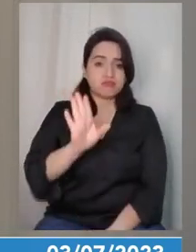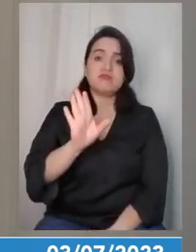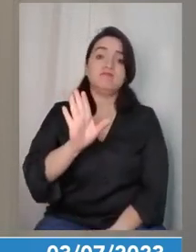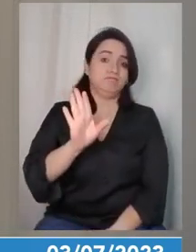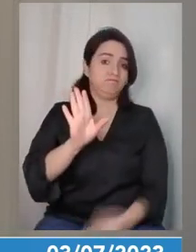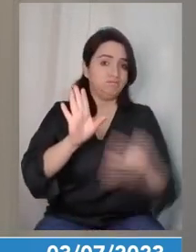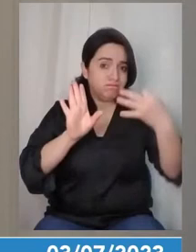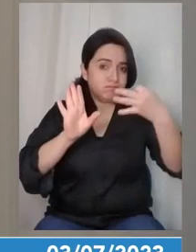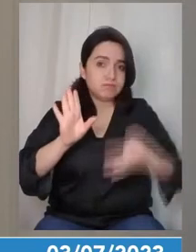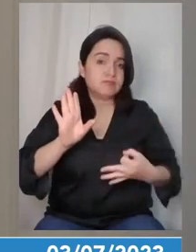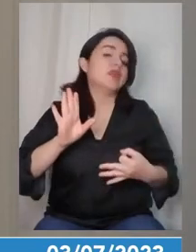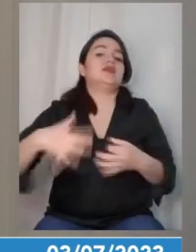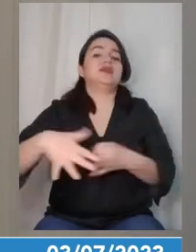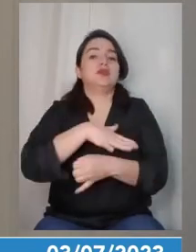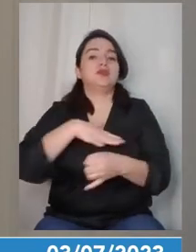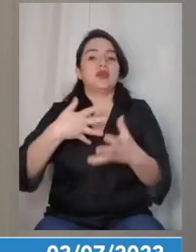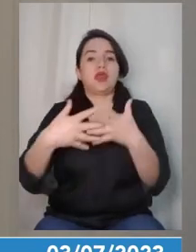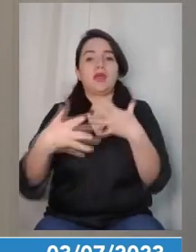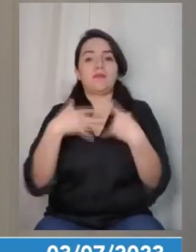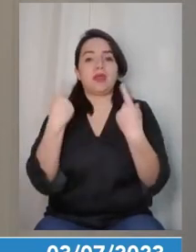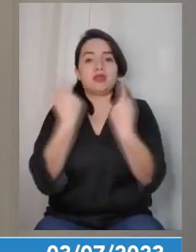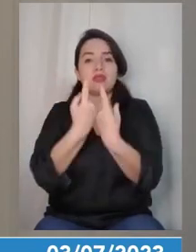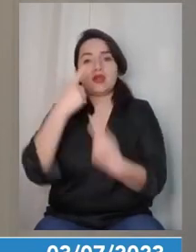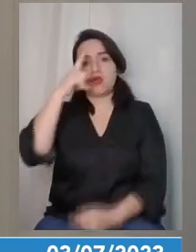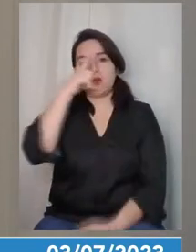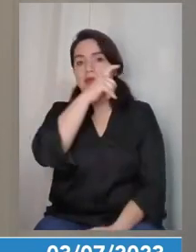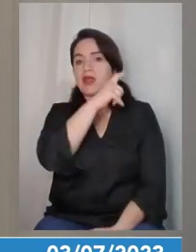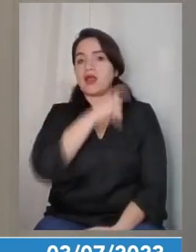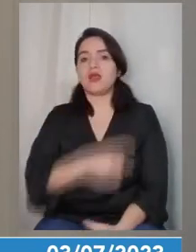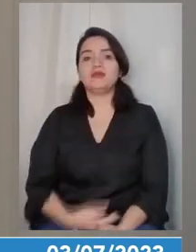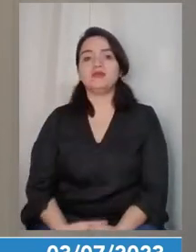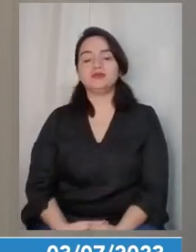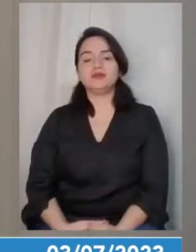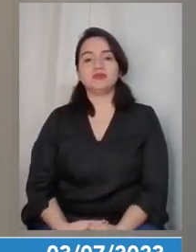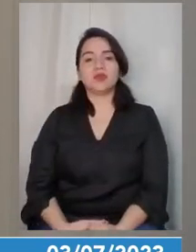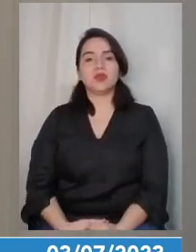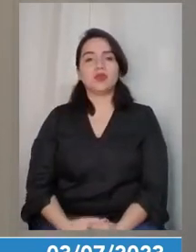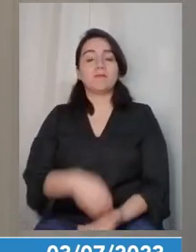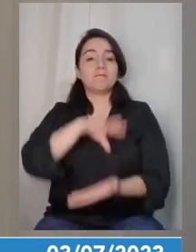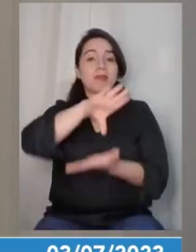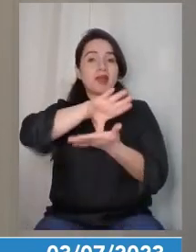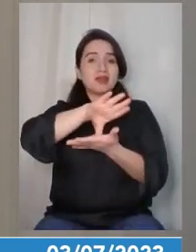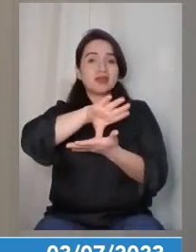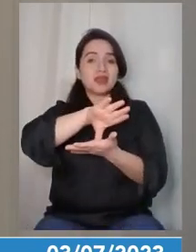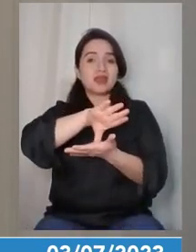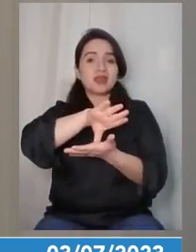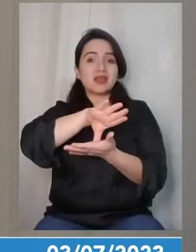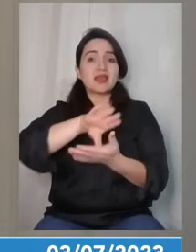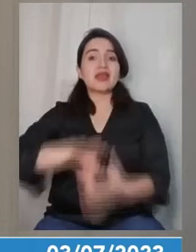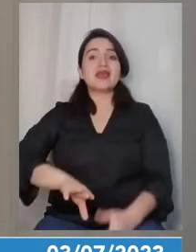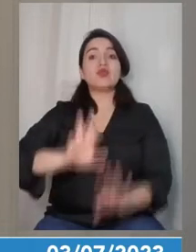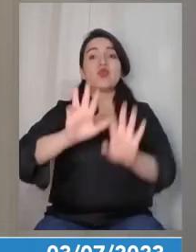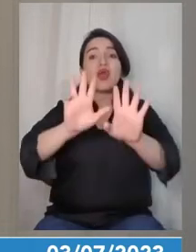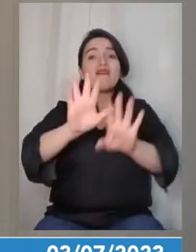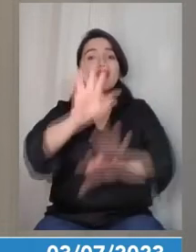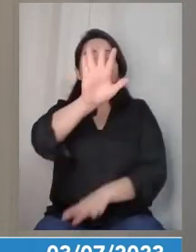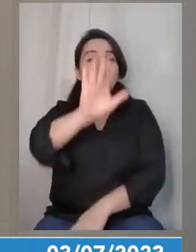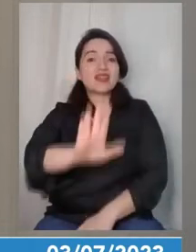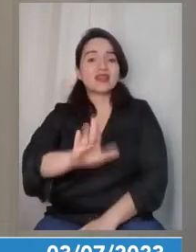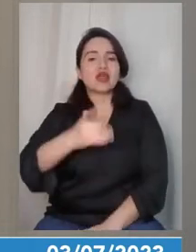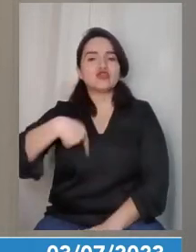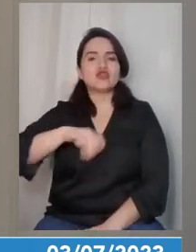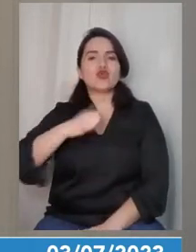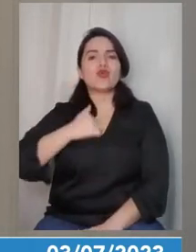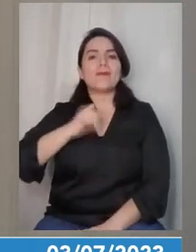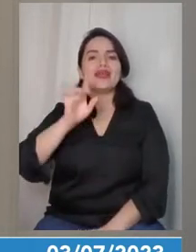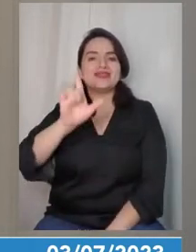ambiental es una situación compleja. Somos uno de los países que cumple 7 de las 9 características de vulnerabilidad de cambio climático